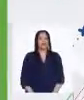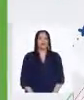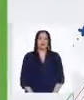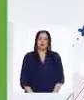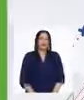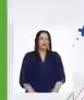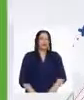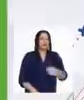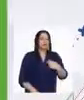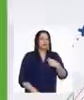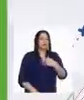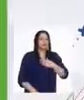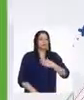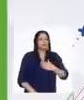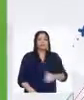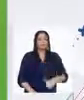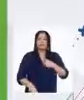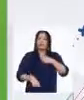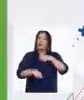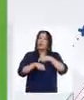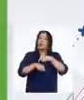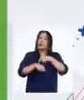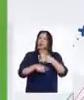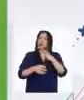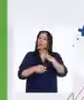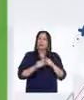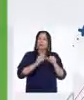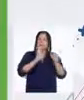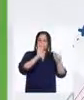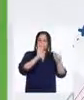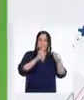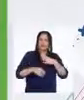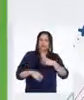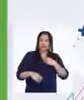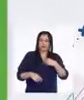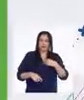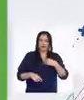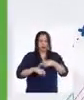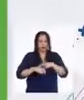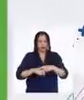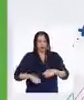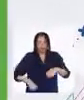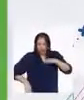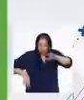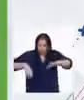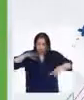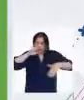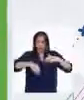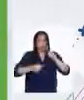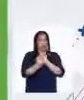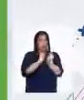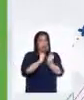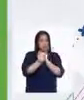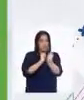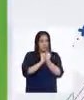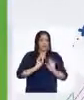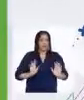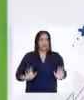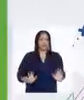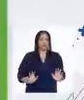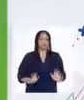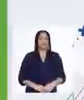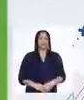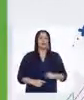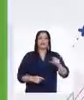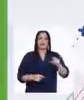Hubo una transición en mi vida que fue dedicarme desde los 6 años a nadar competitivamente. Y bueno, la